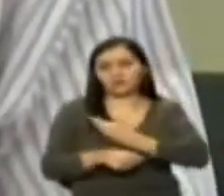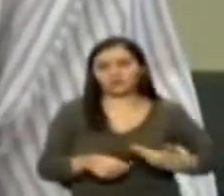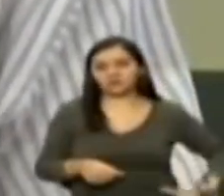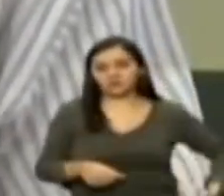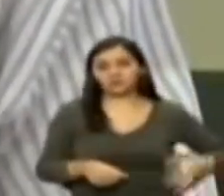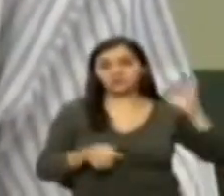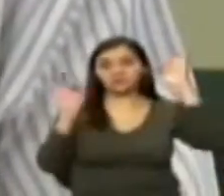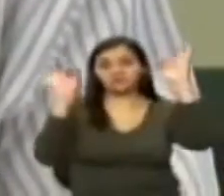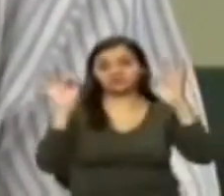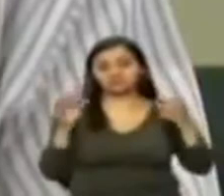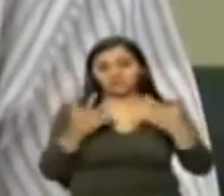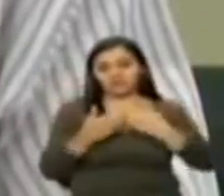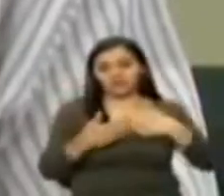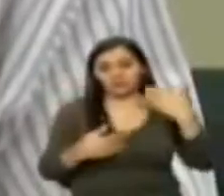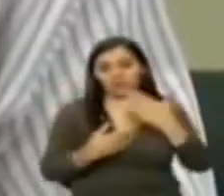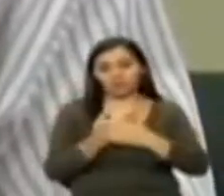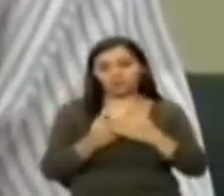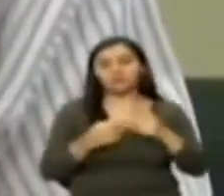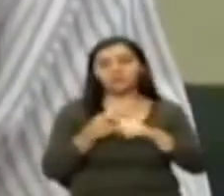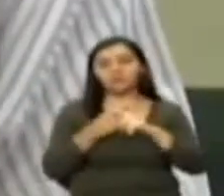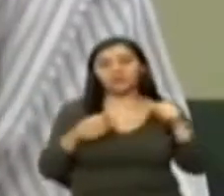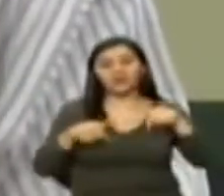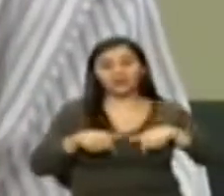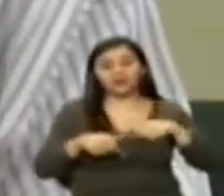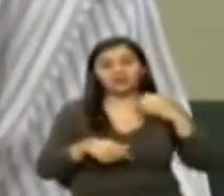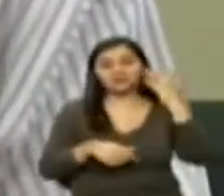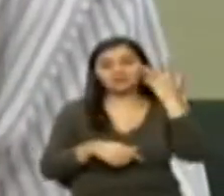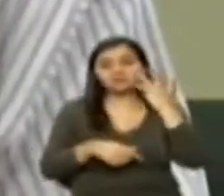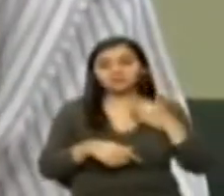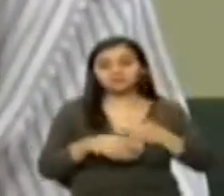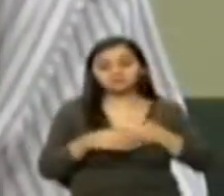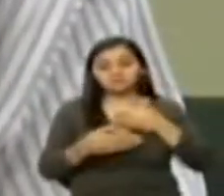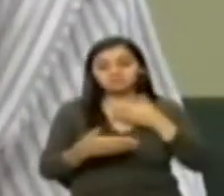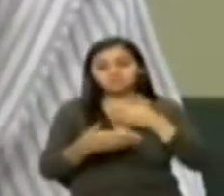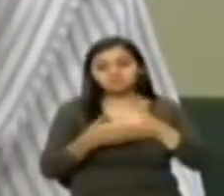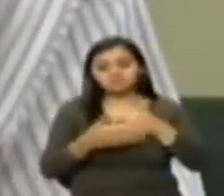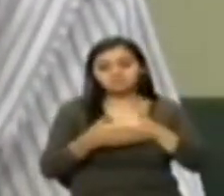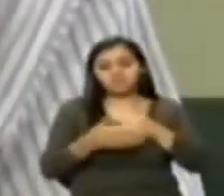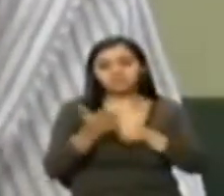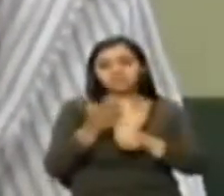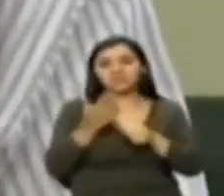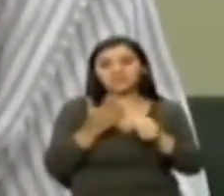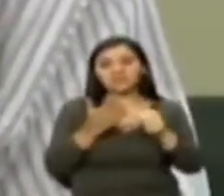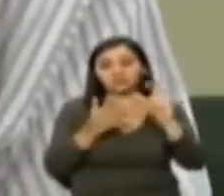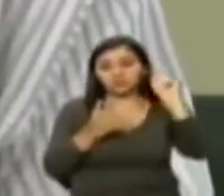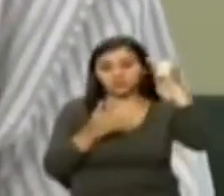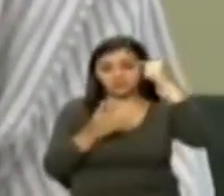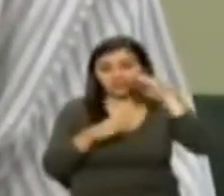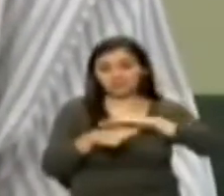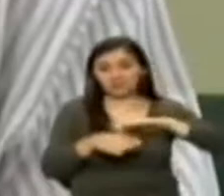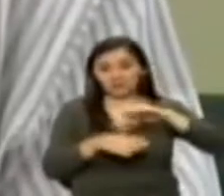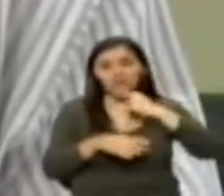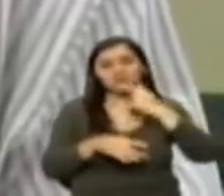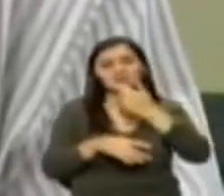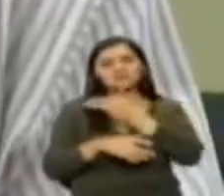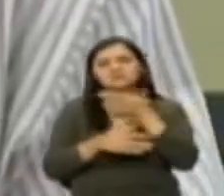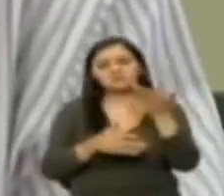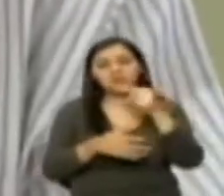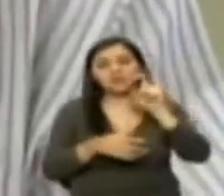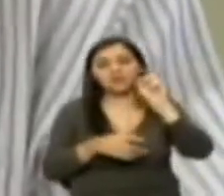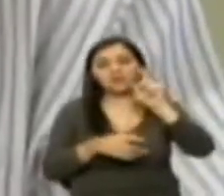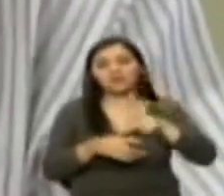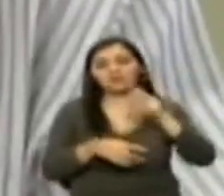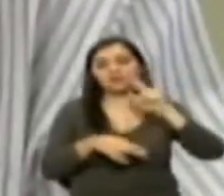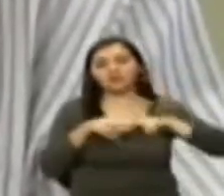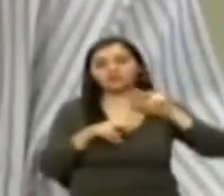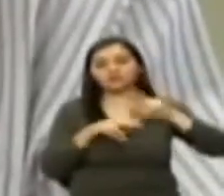hidroeléctrica. En los últimos días, uno de los ministros de Estado manifiesta que van a construir